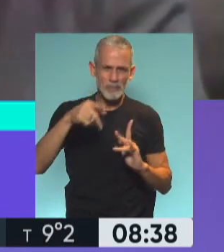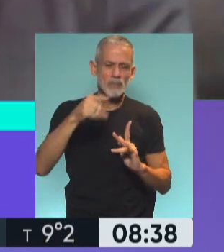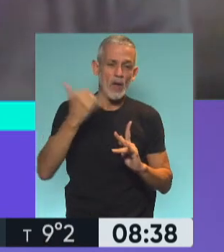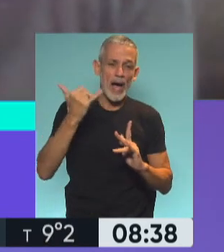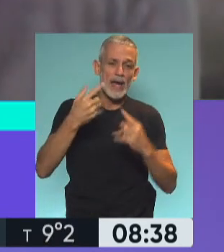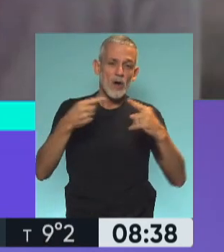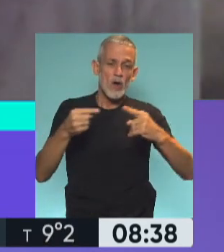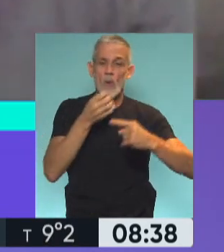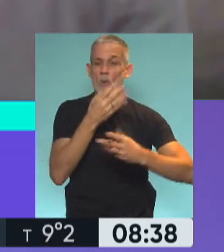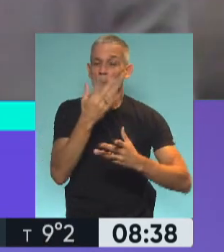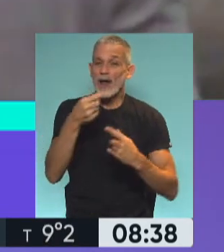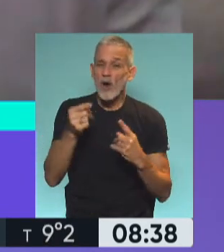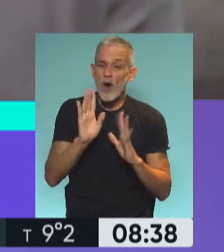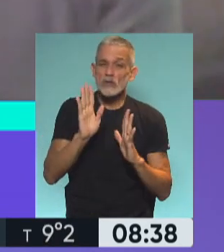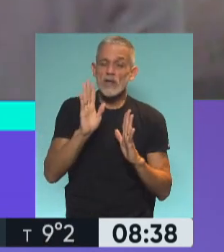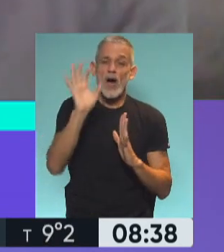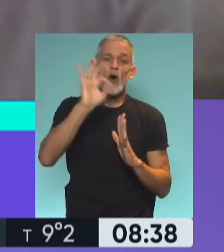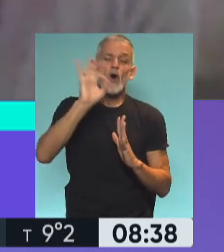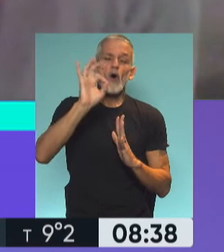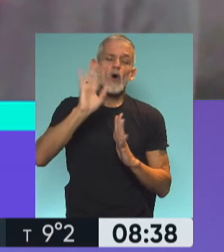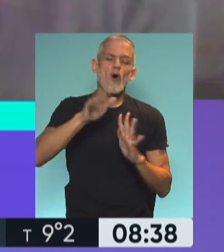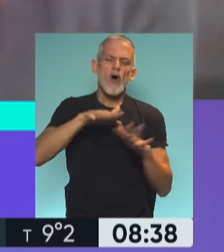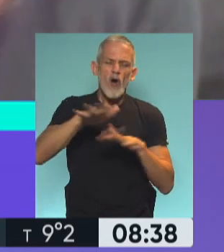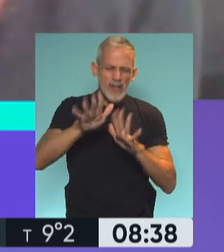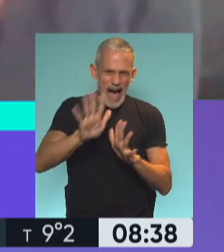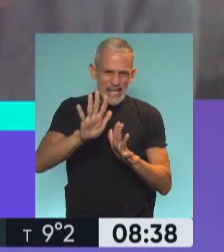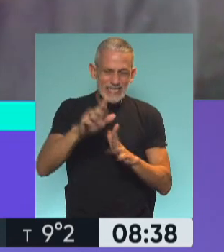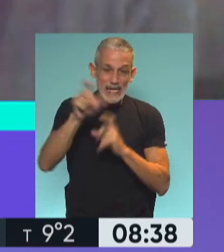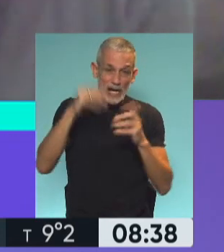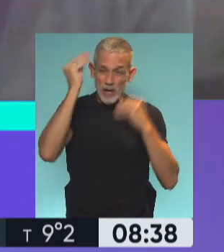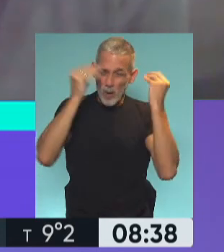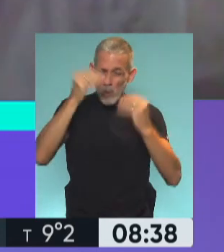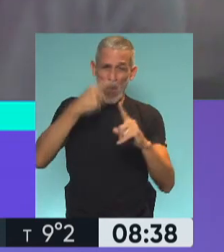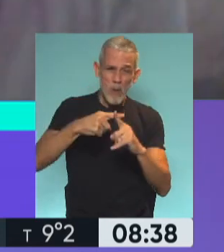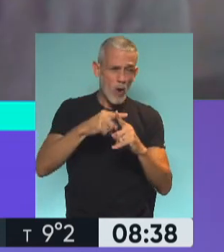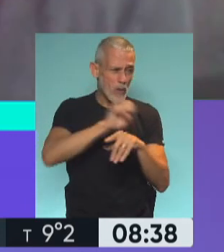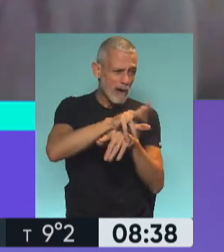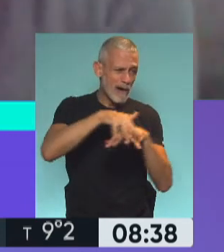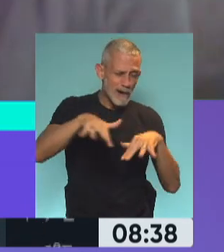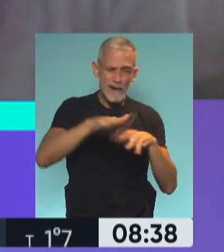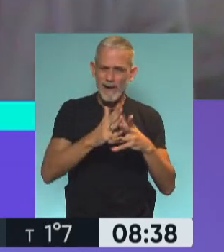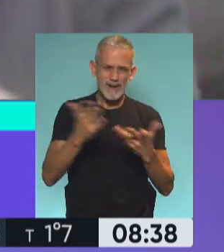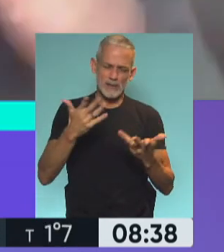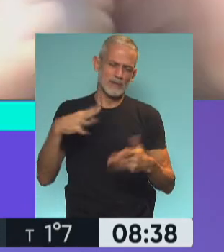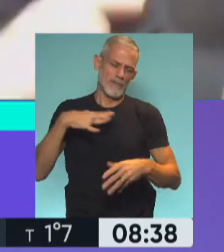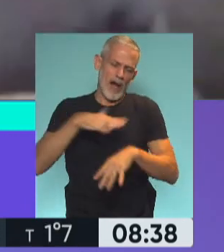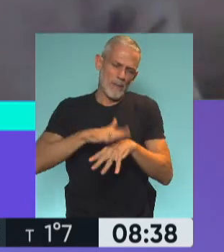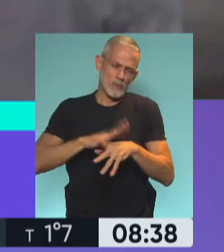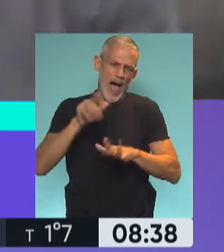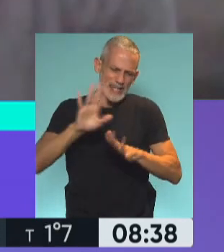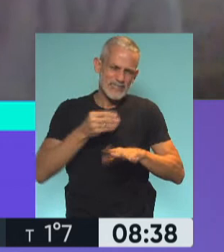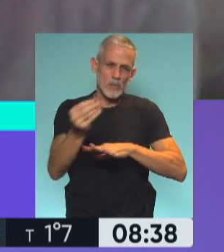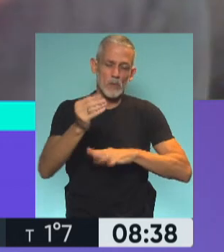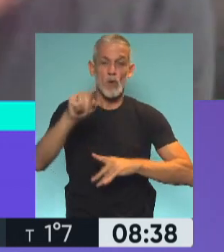cosa, cualquier cosa, ¿no? Y menos en un contexto como este, donde la gente está tan preocupada por lo que le pasa. A mí me parece una irresponsabilidad, como sí